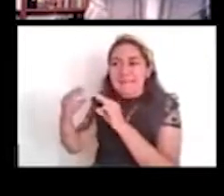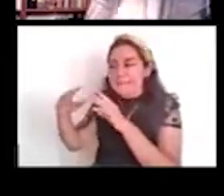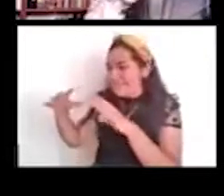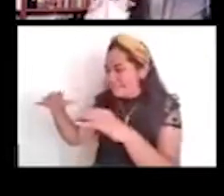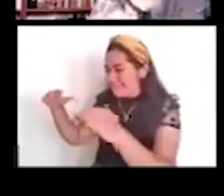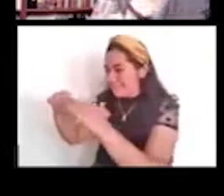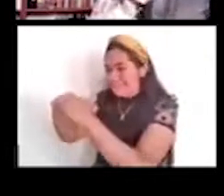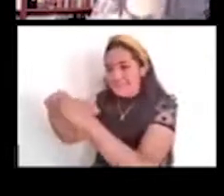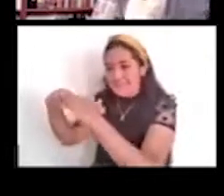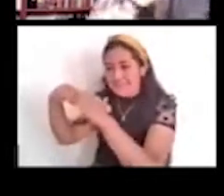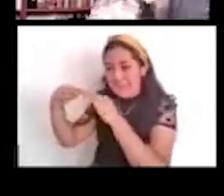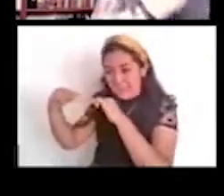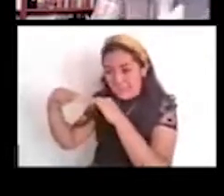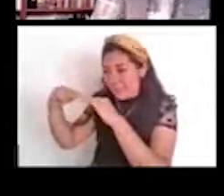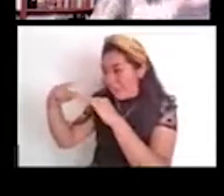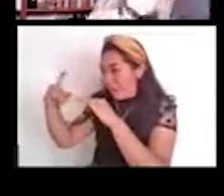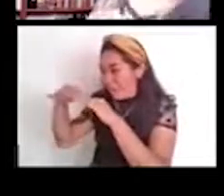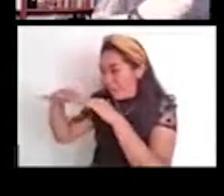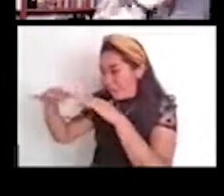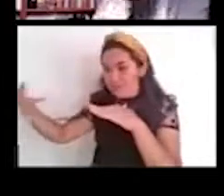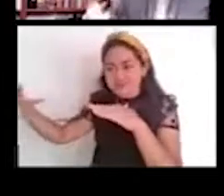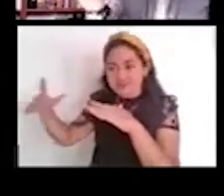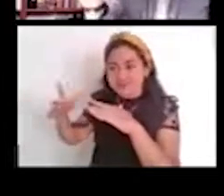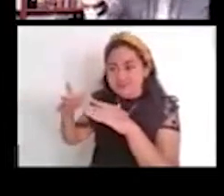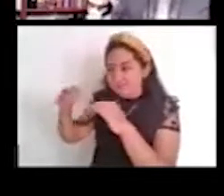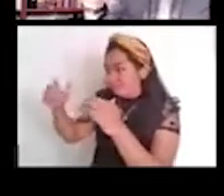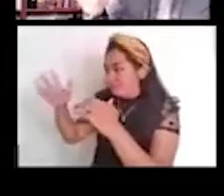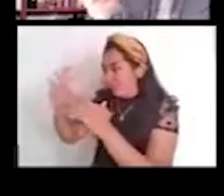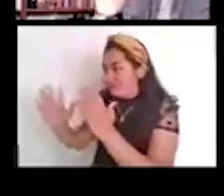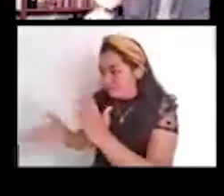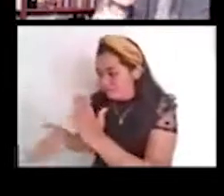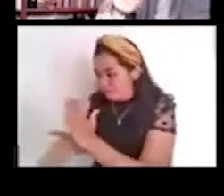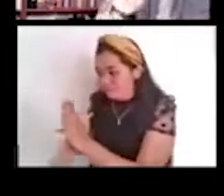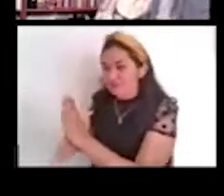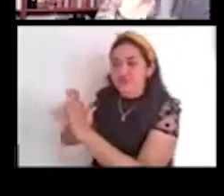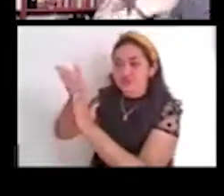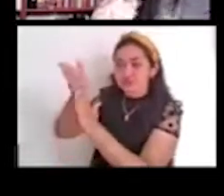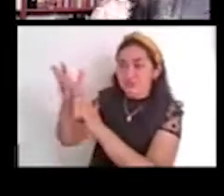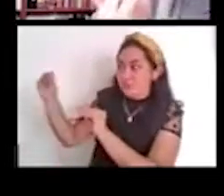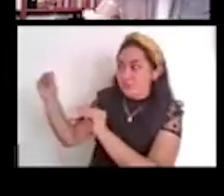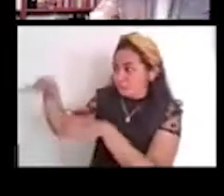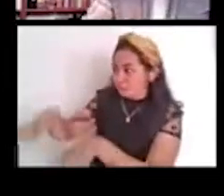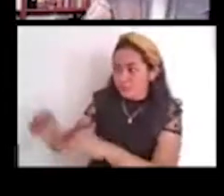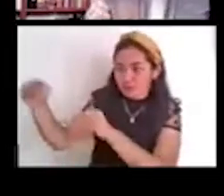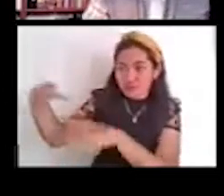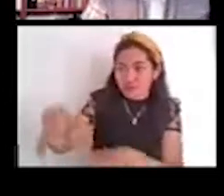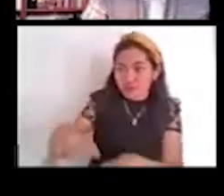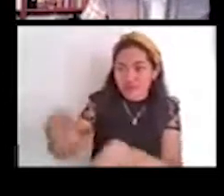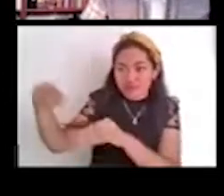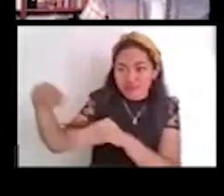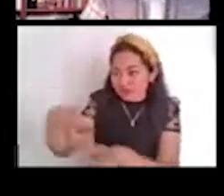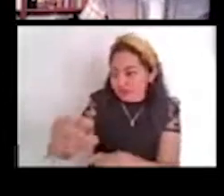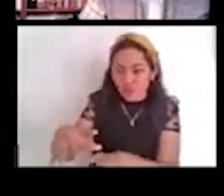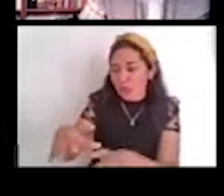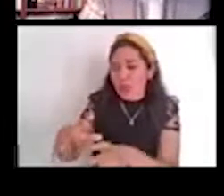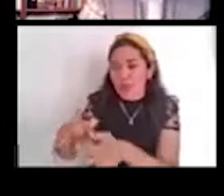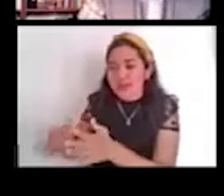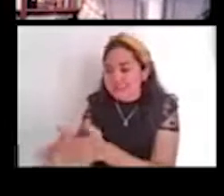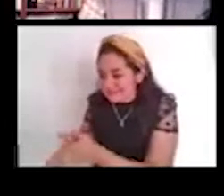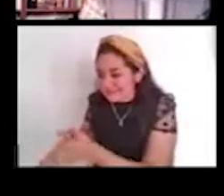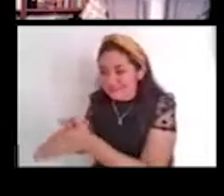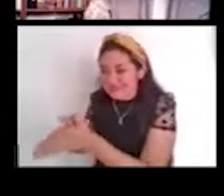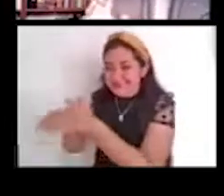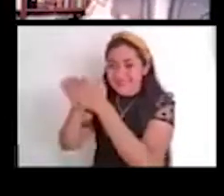islote, decíamos, lugar desde donde todo fluye, ¿no? Y hacia donde todo converge, hace necesaria la presencia de